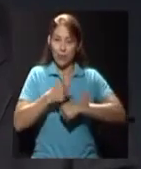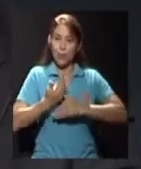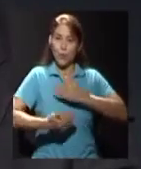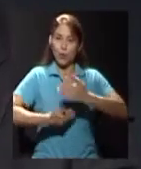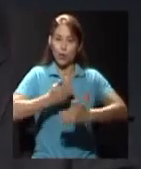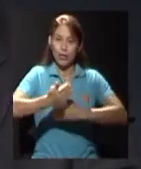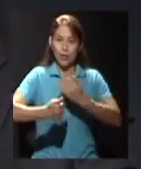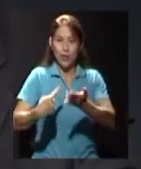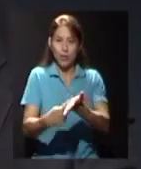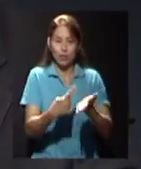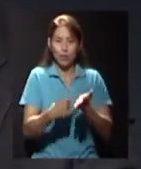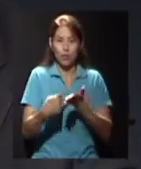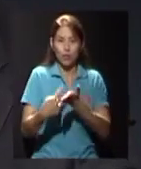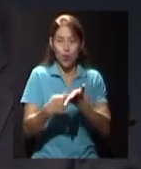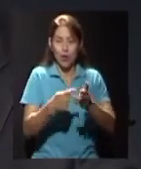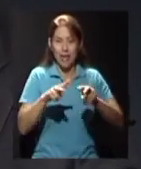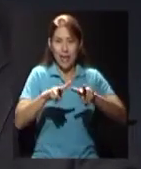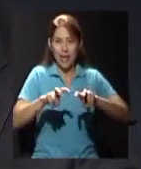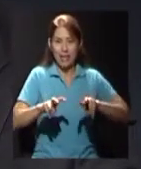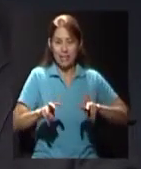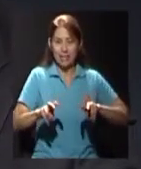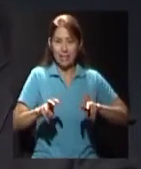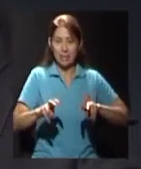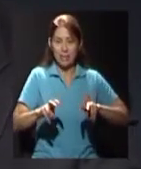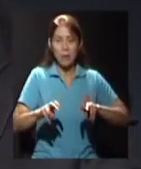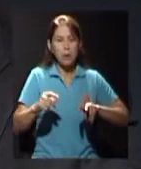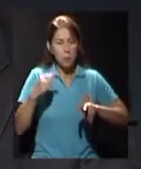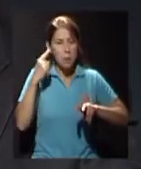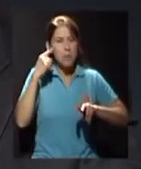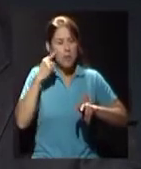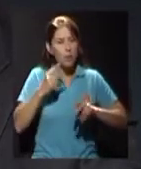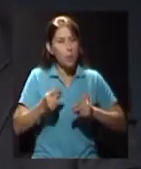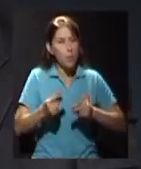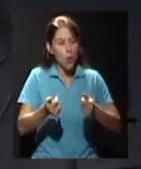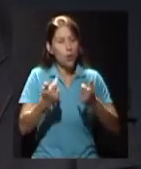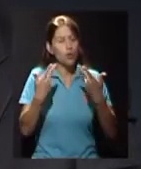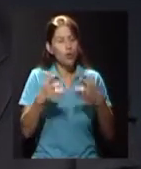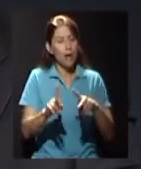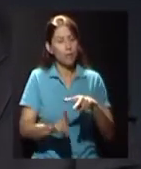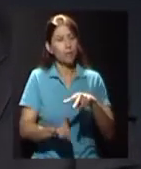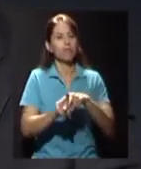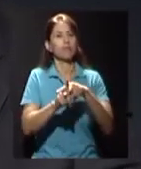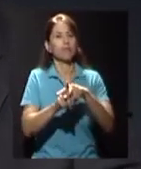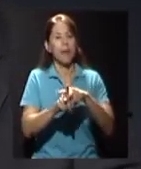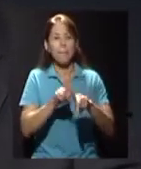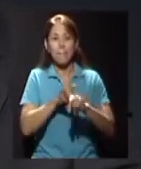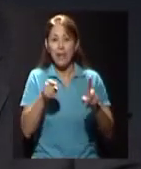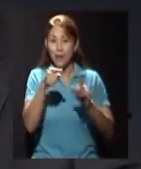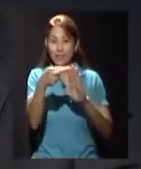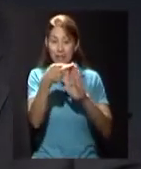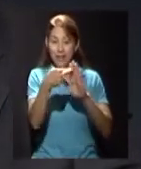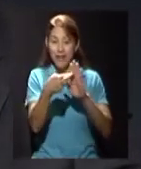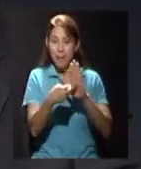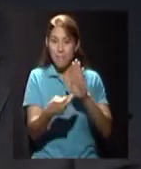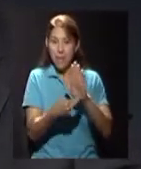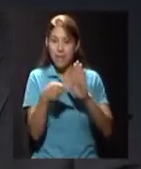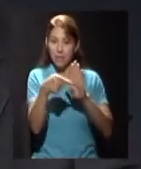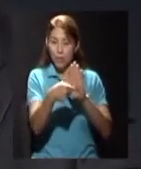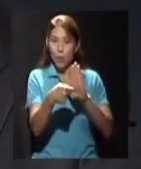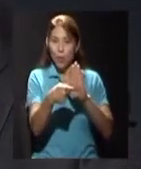me atrevo a decir pronto a salir pero este reglamento si contempla como una and sombrilla